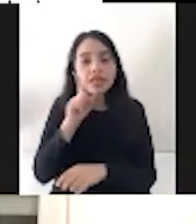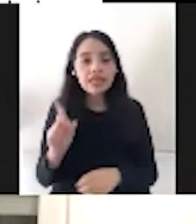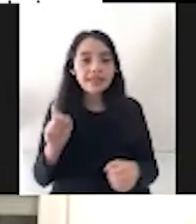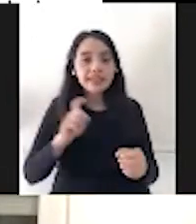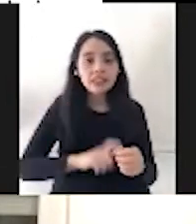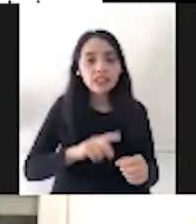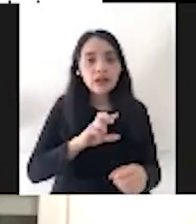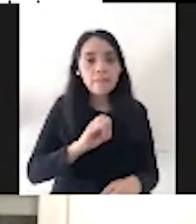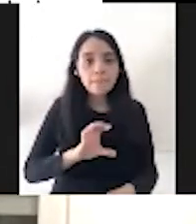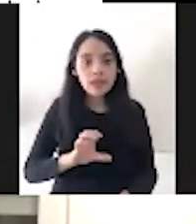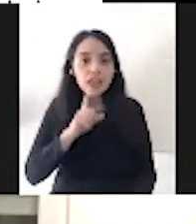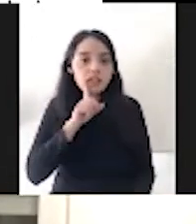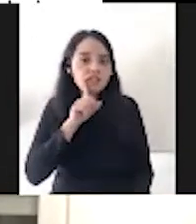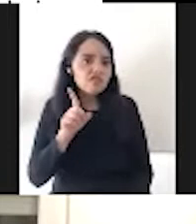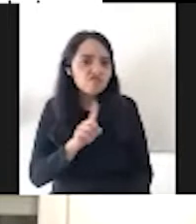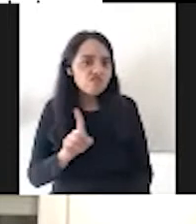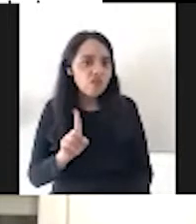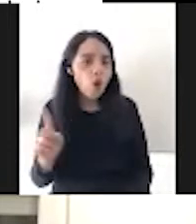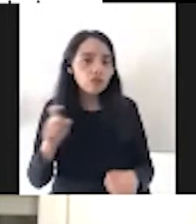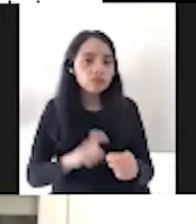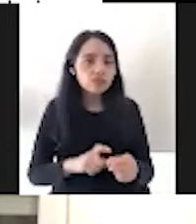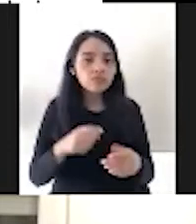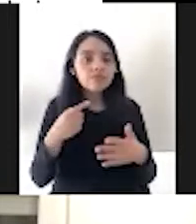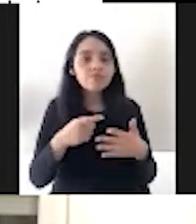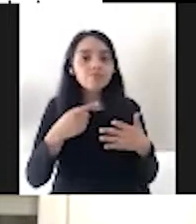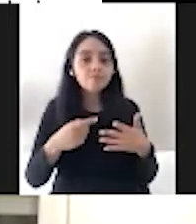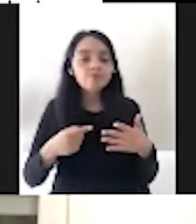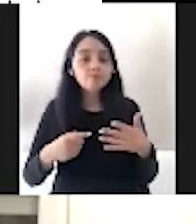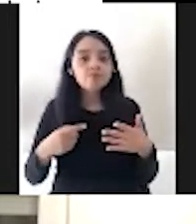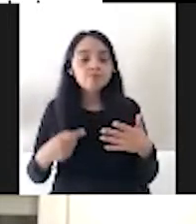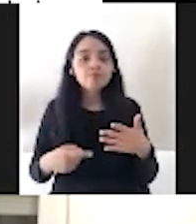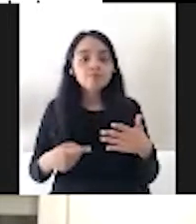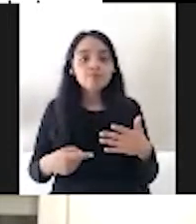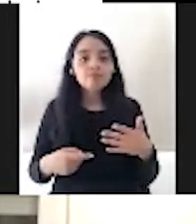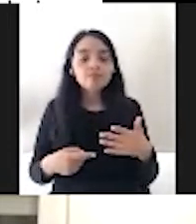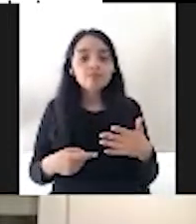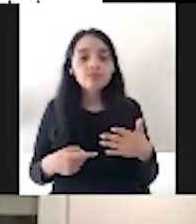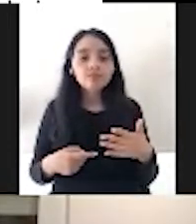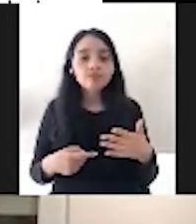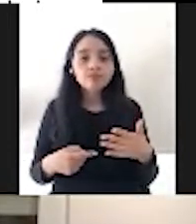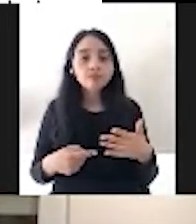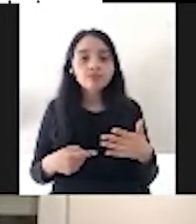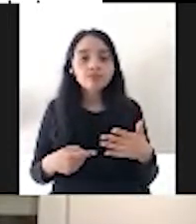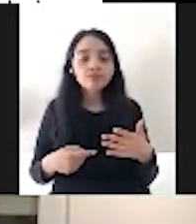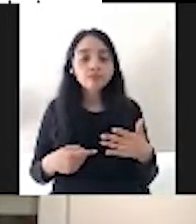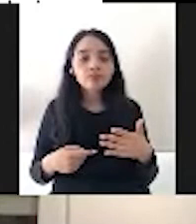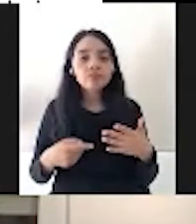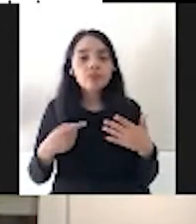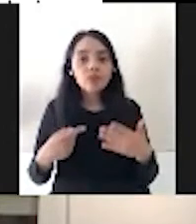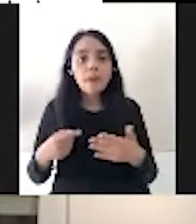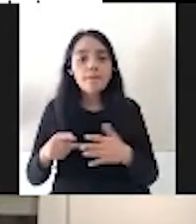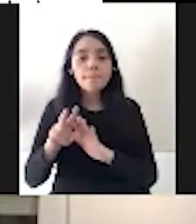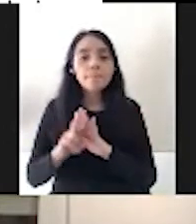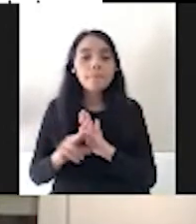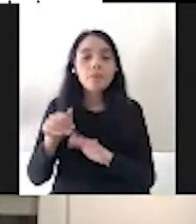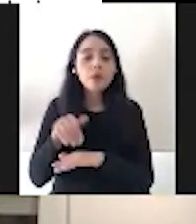entran, en fin, un montón de elementos que hacen que el programa de integración que esté